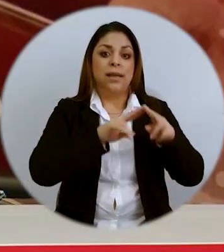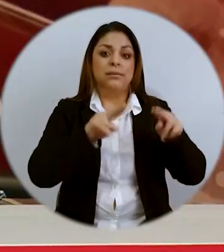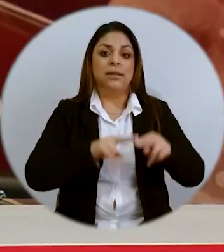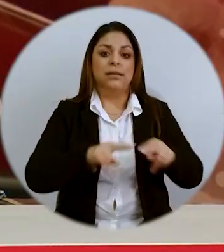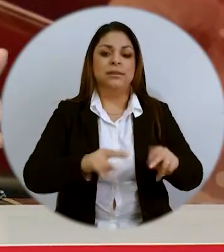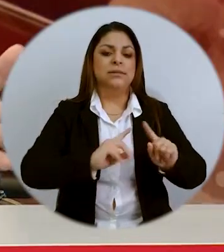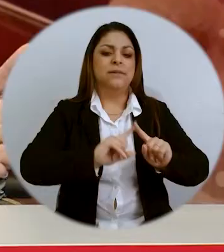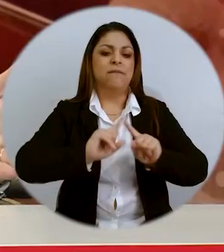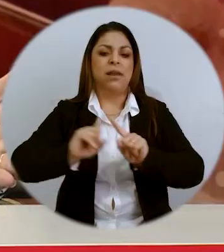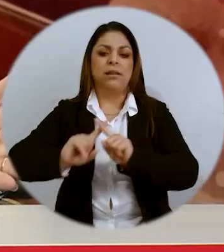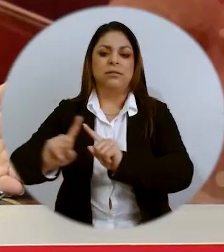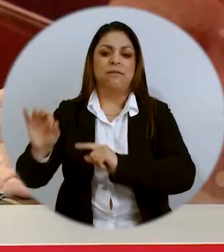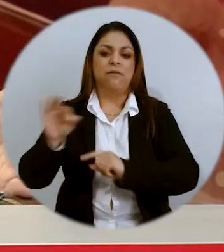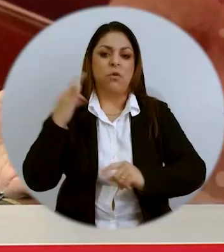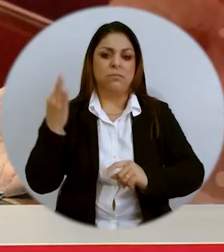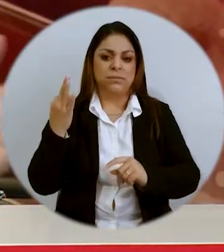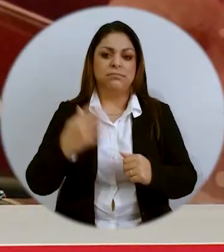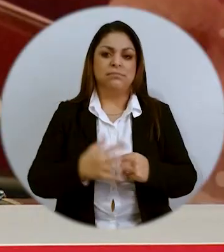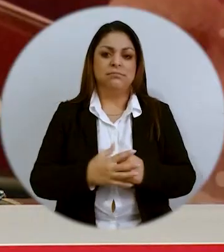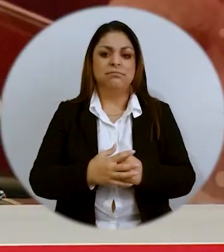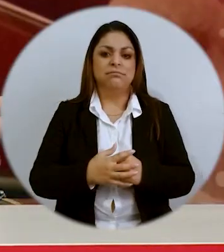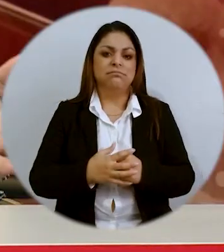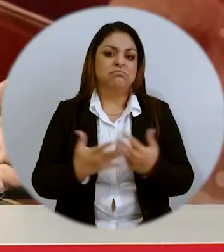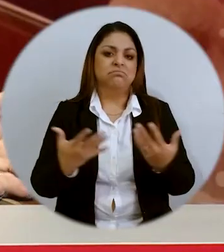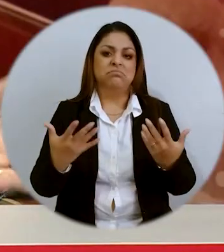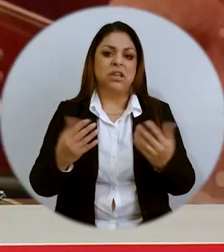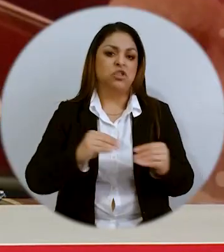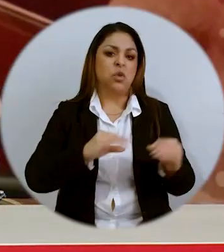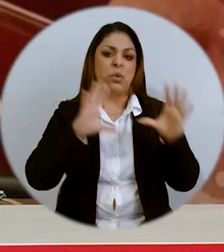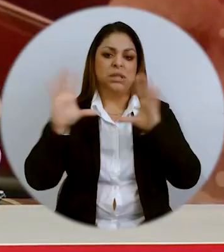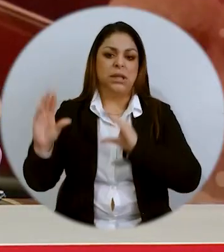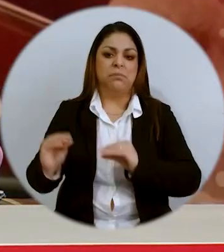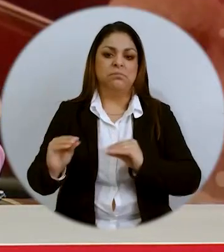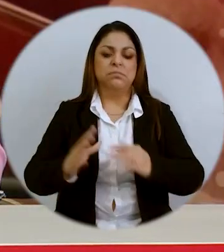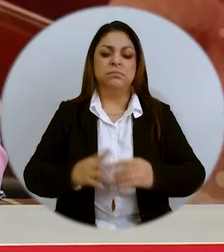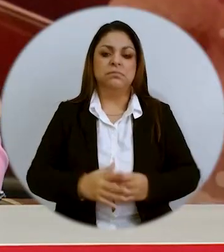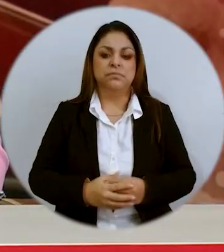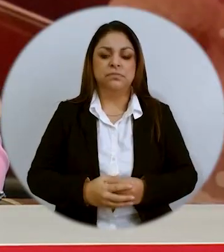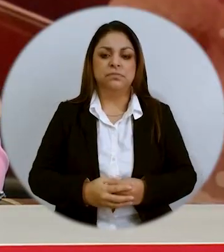usamos diferentes maneras de conectarnos a lo largo del día.